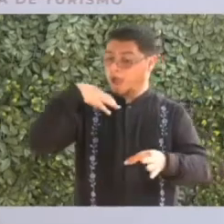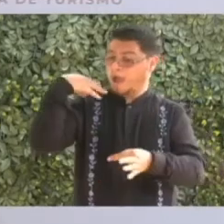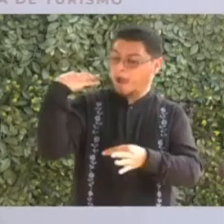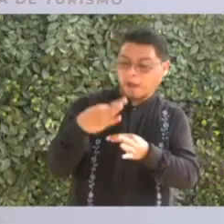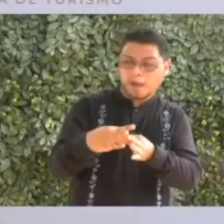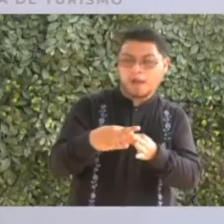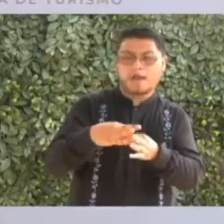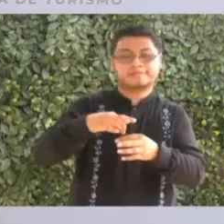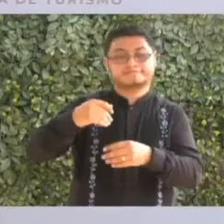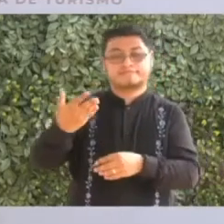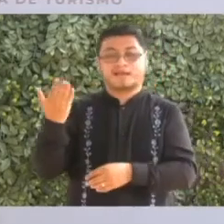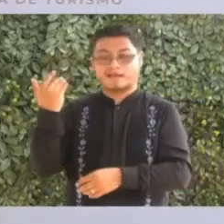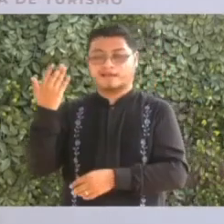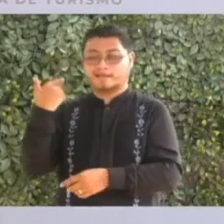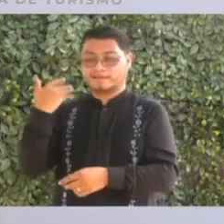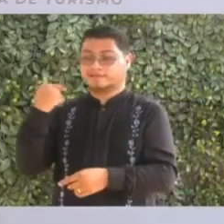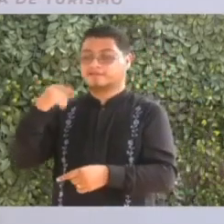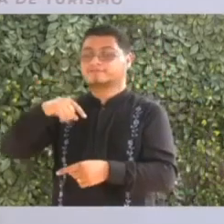habían